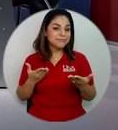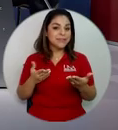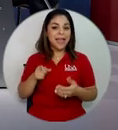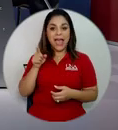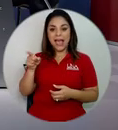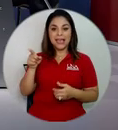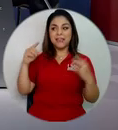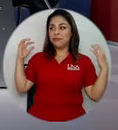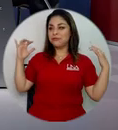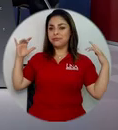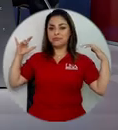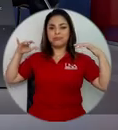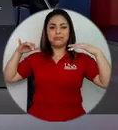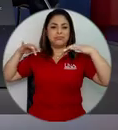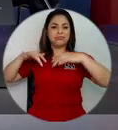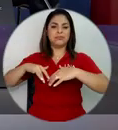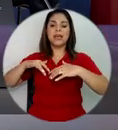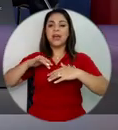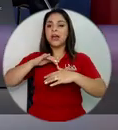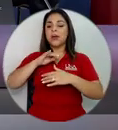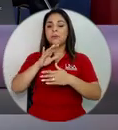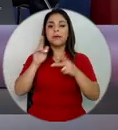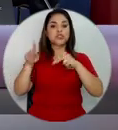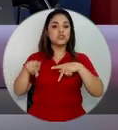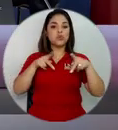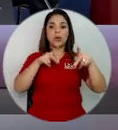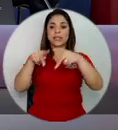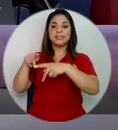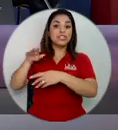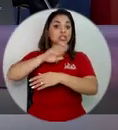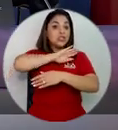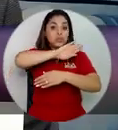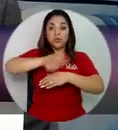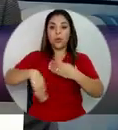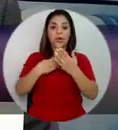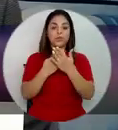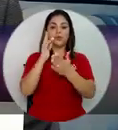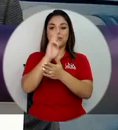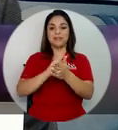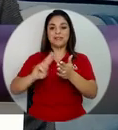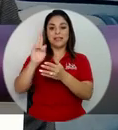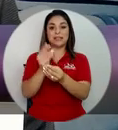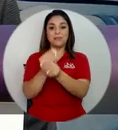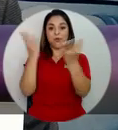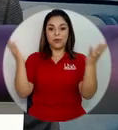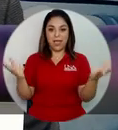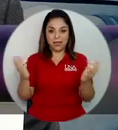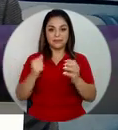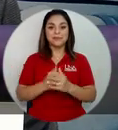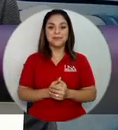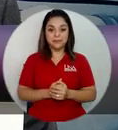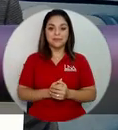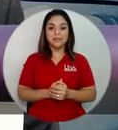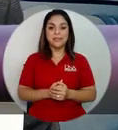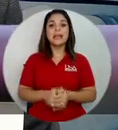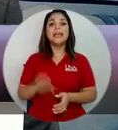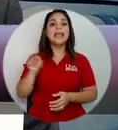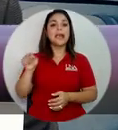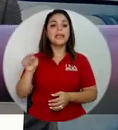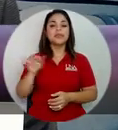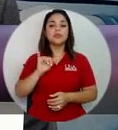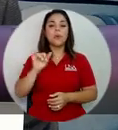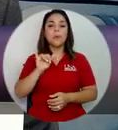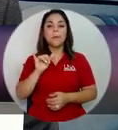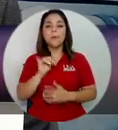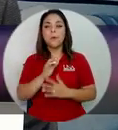de que hay gente de todas las universidades públicas representadas. Y algo muy bonito que me he encontrado yo, que es la mística,